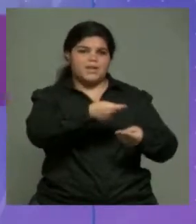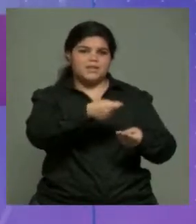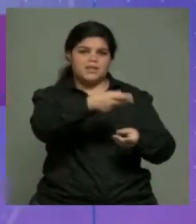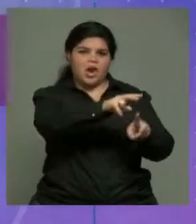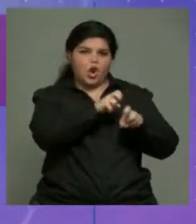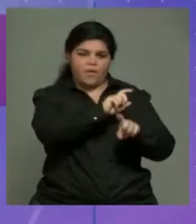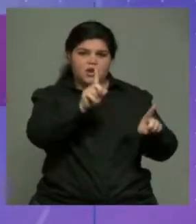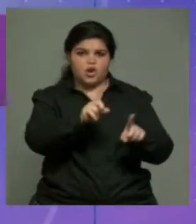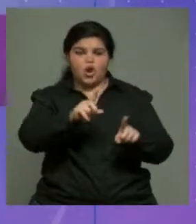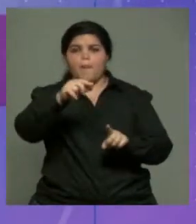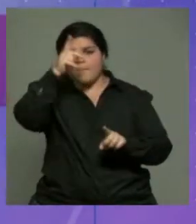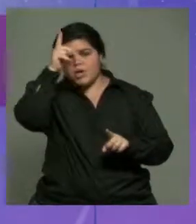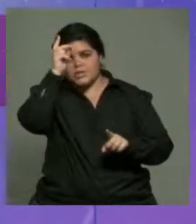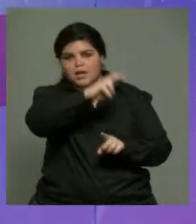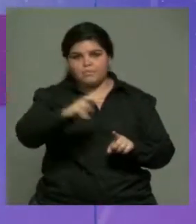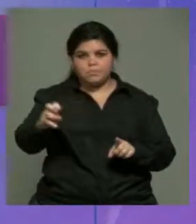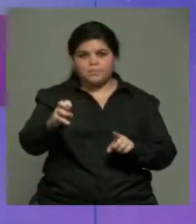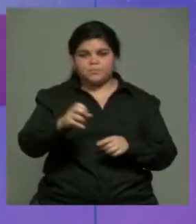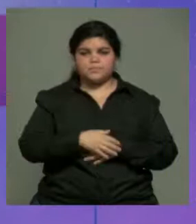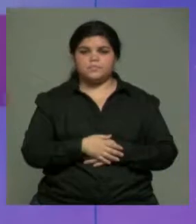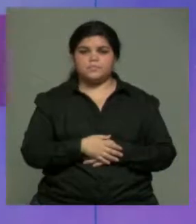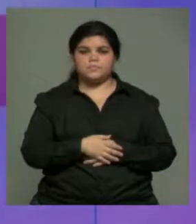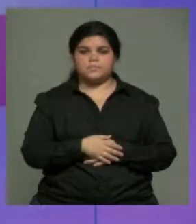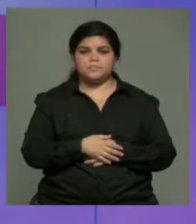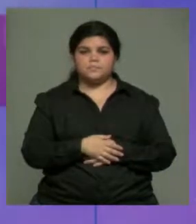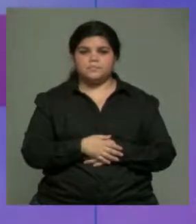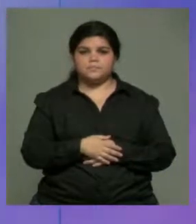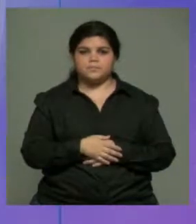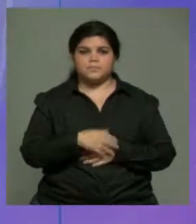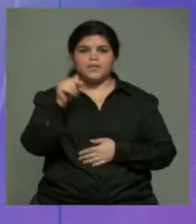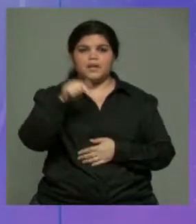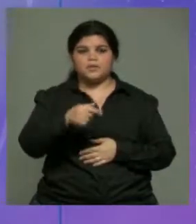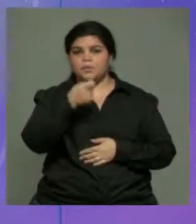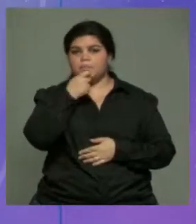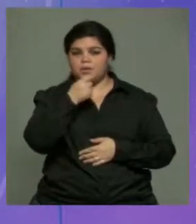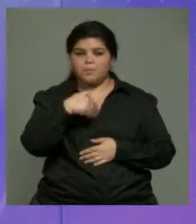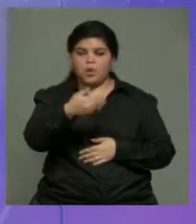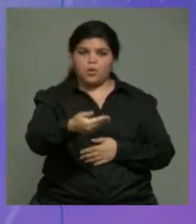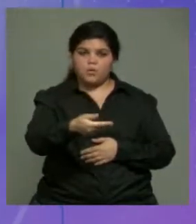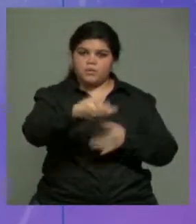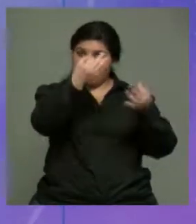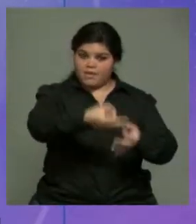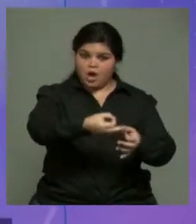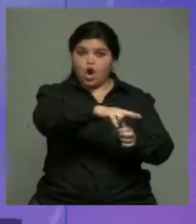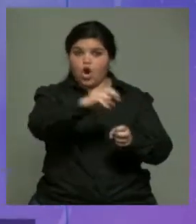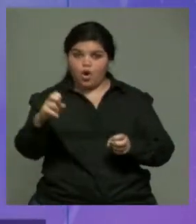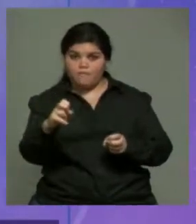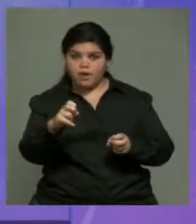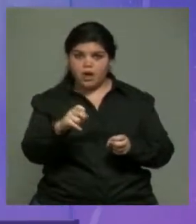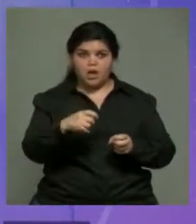multas. Es una licitación a riesgo, es decir, que si tiene resultados cobra, si no tiene resultados no